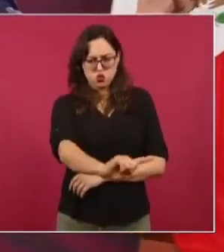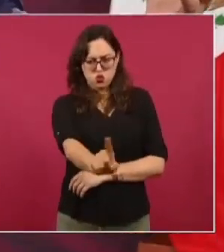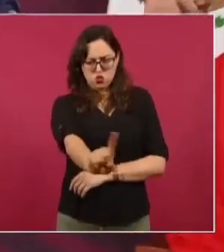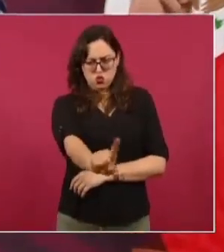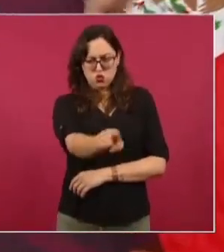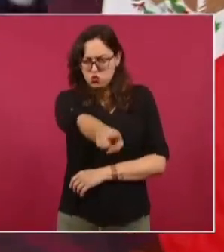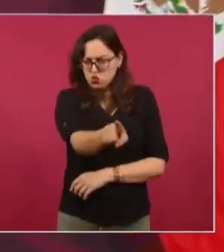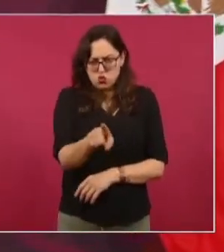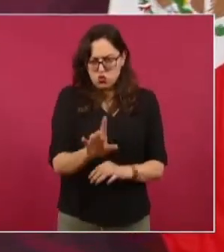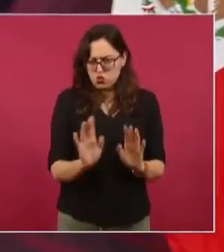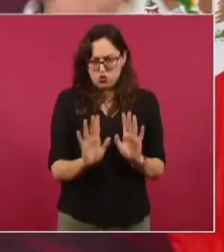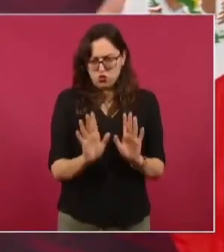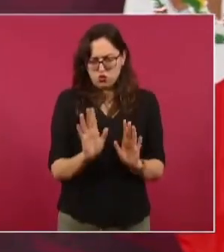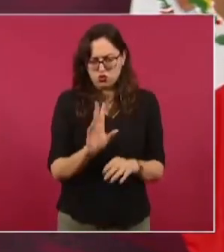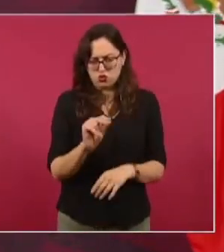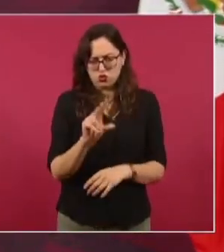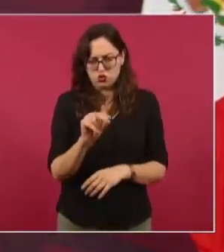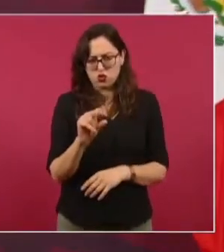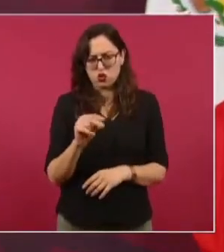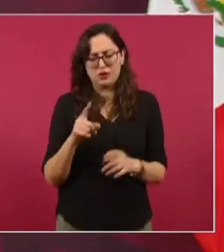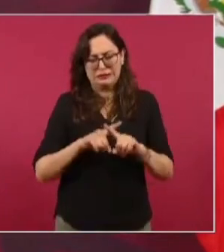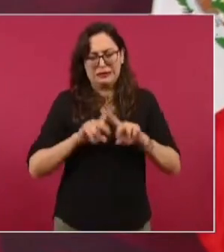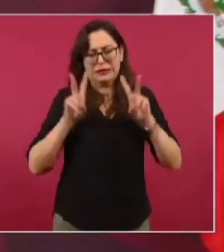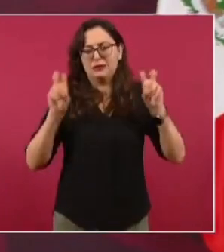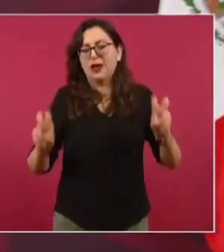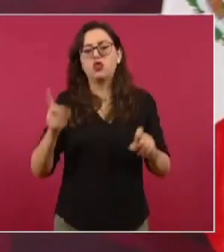porque eso es lo otro